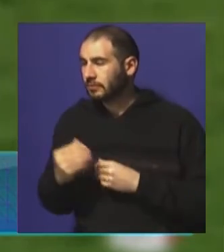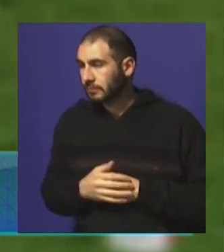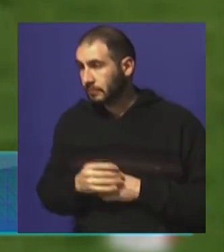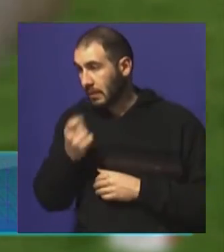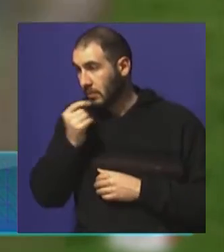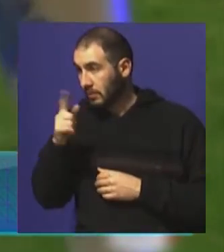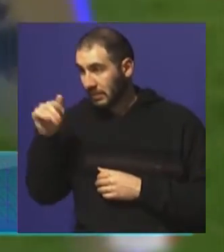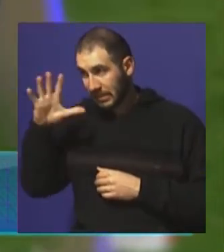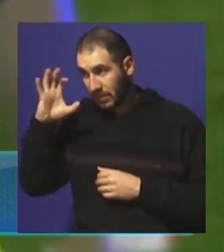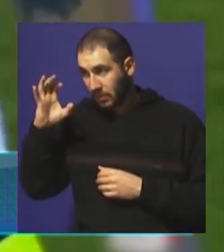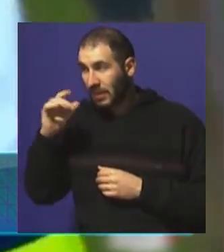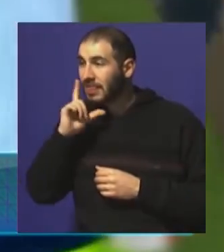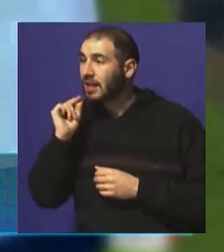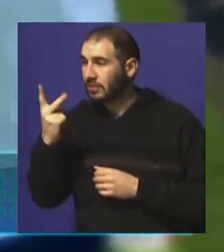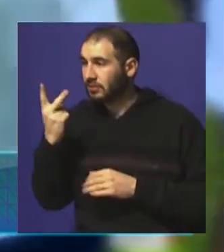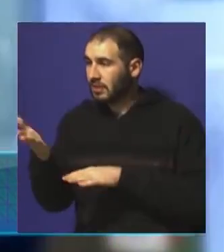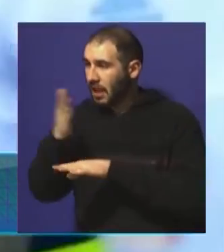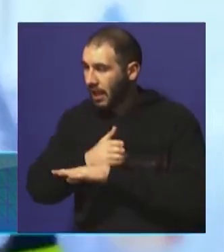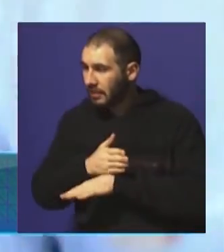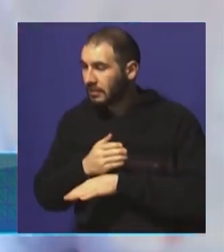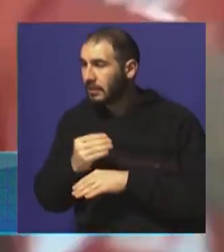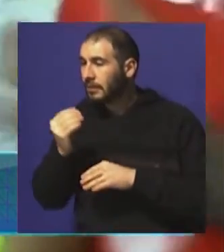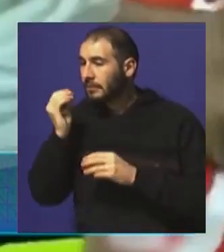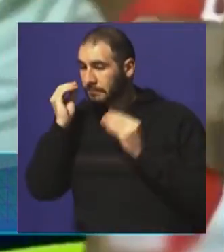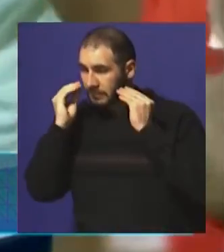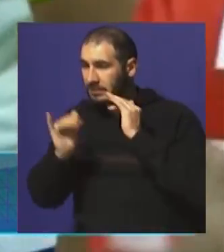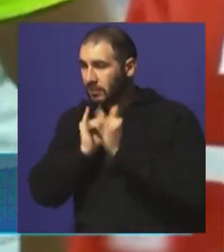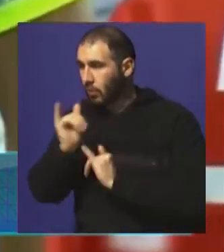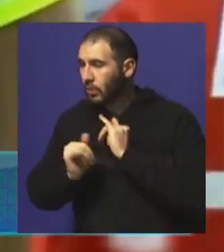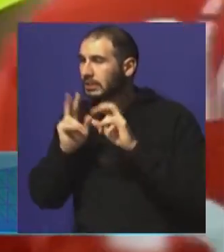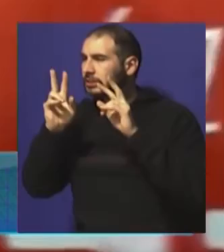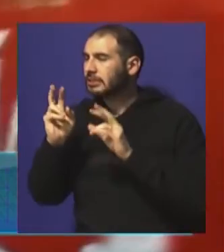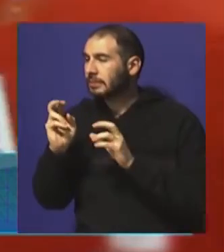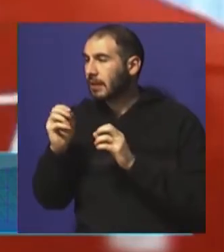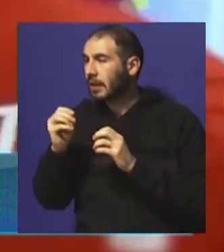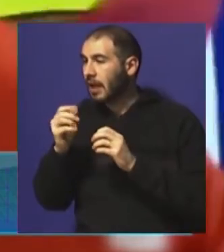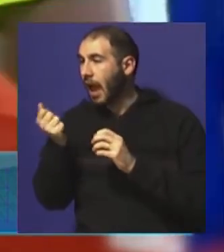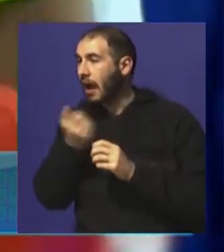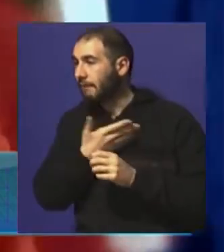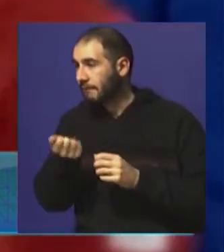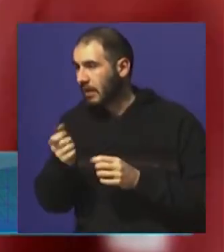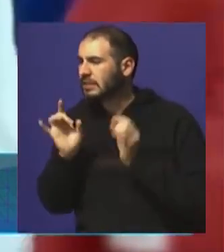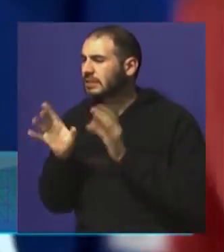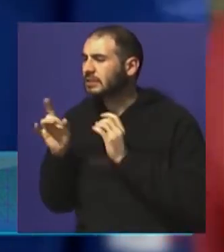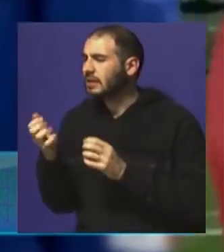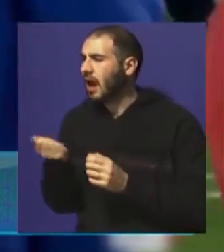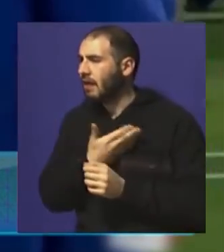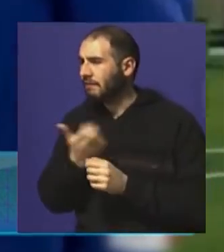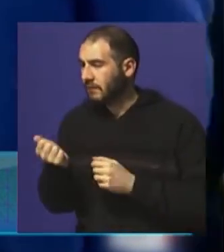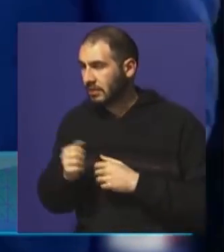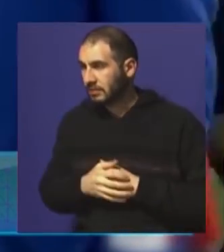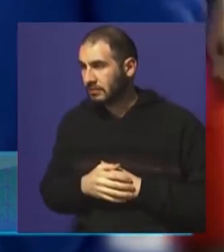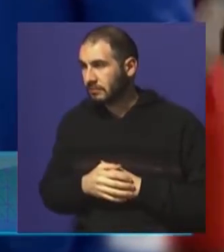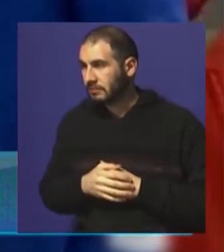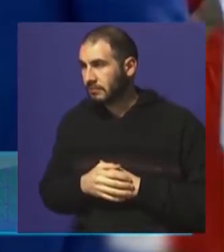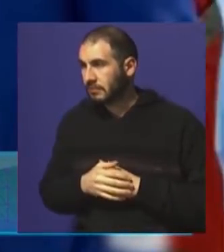ustedes recuerdan, 2 días antes él hace unas declaraciones respecto del caso AFA, de crítica a la AFA, que